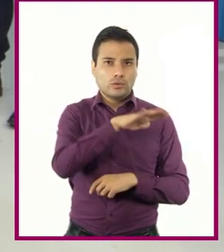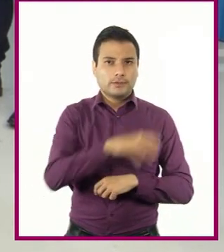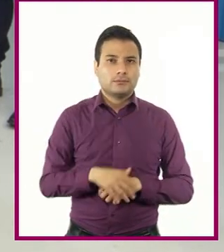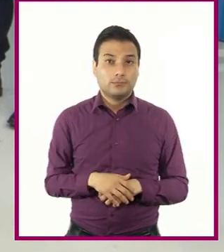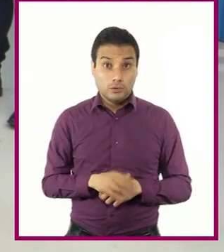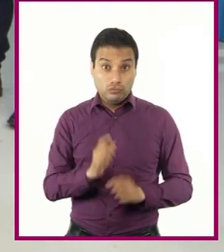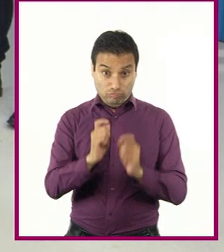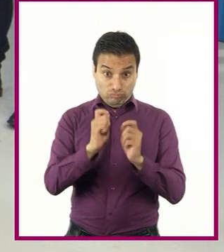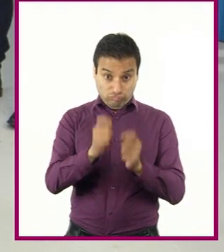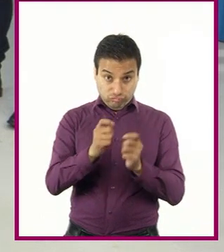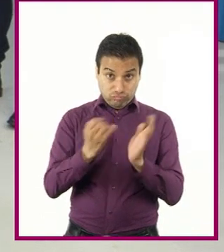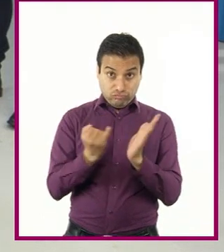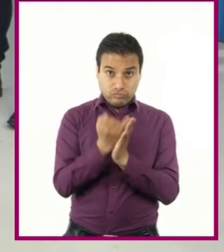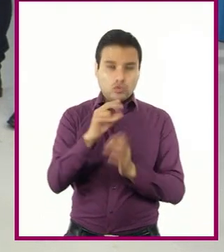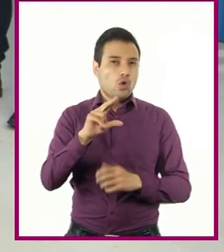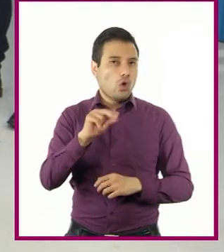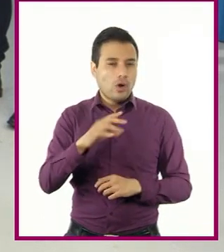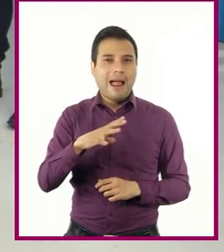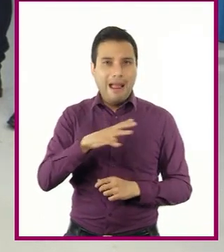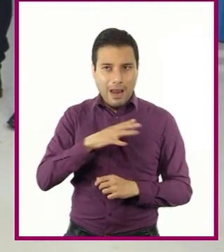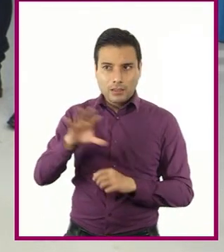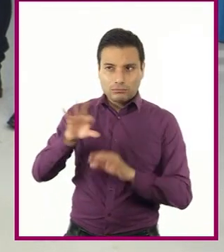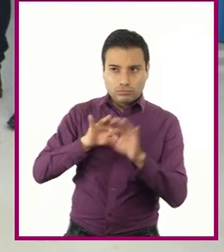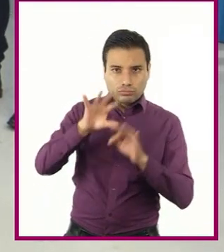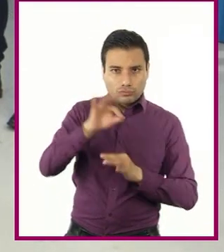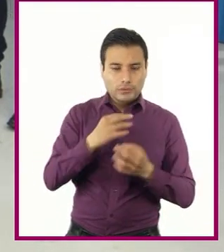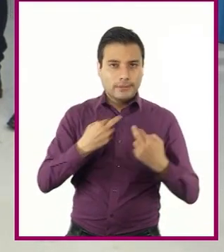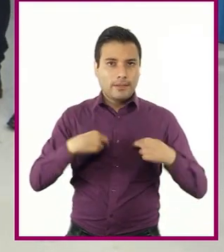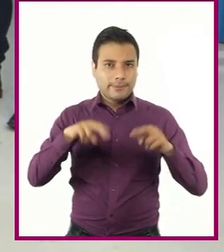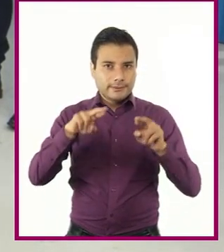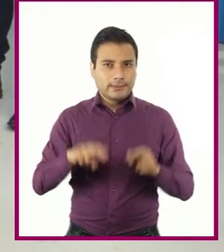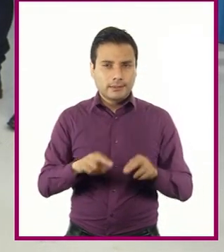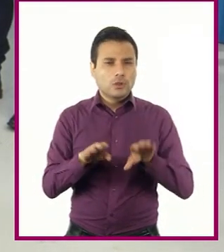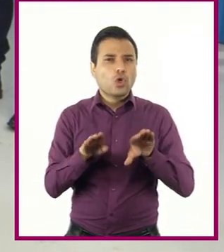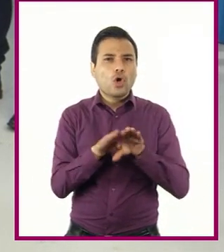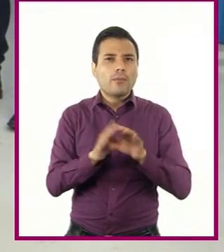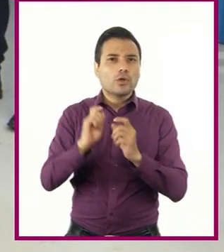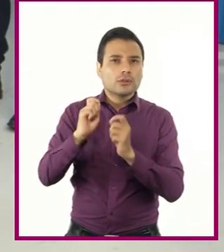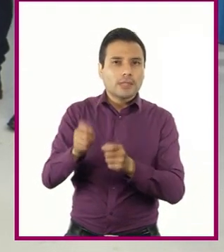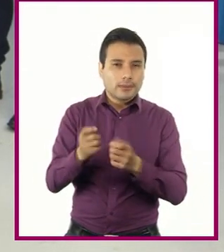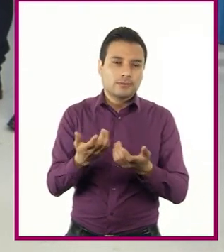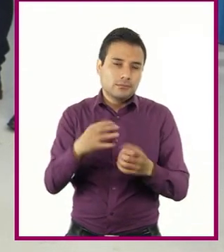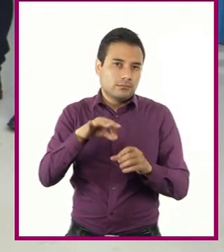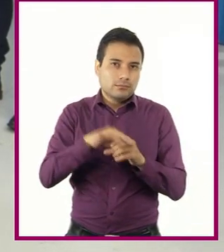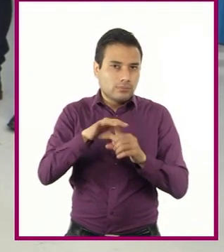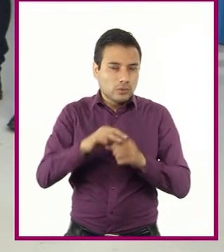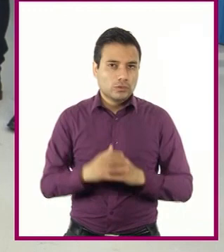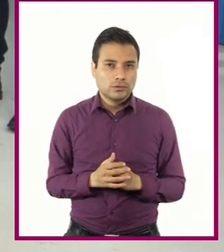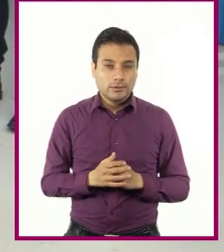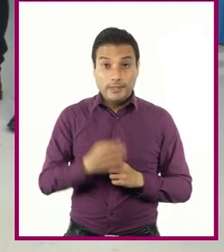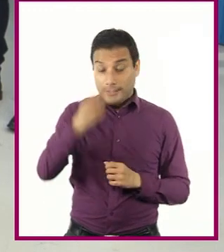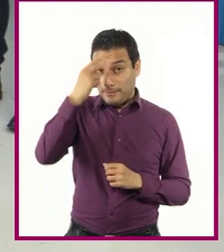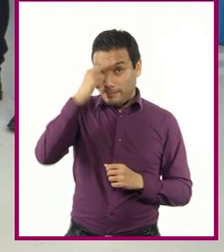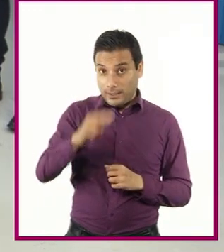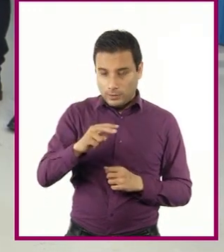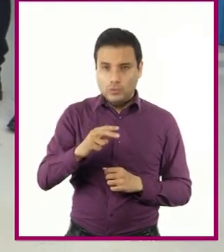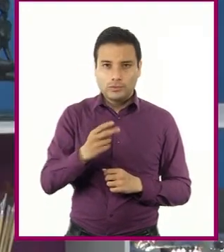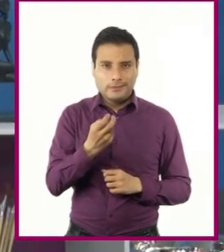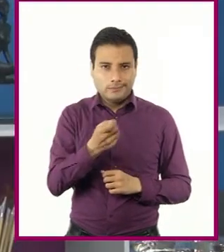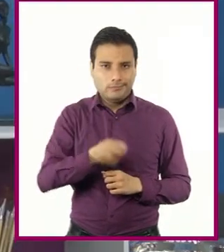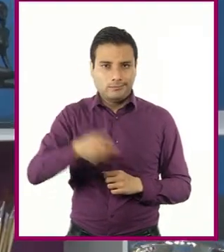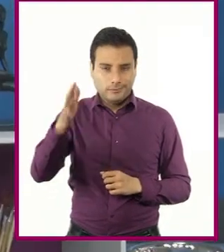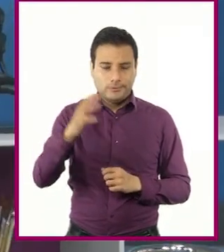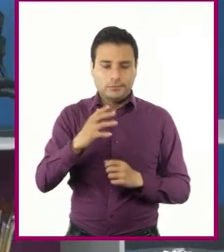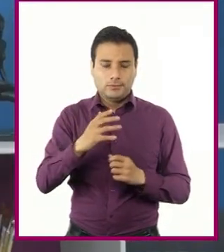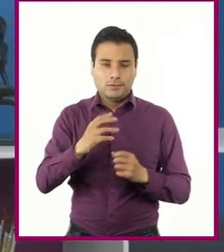él, sino por sus representantes electos por medio del voto. México es una república democrática y representativa.